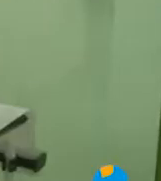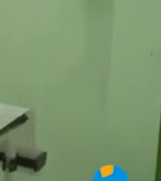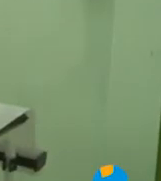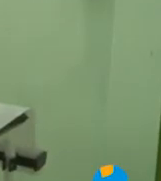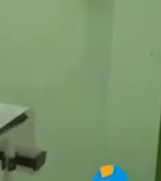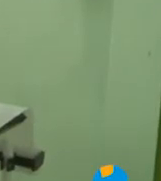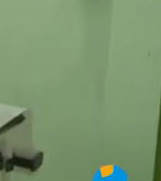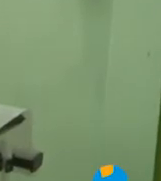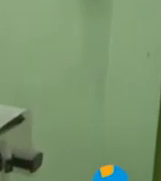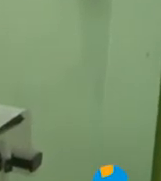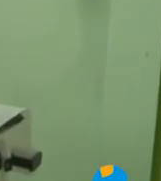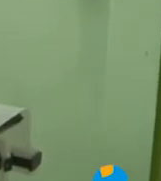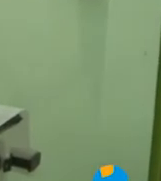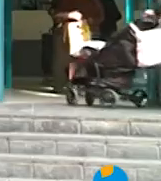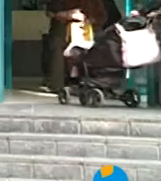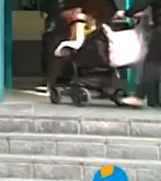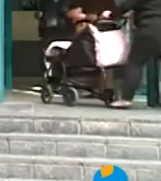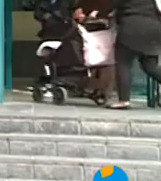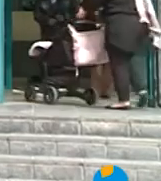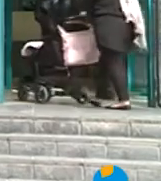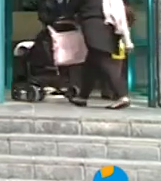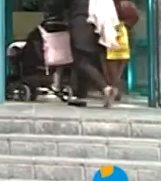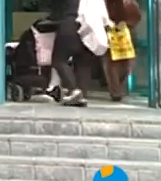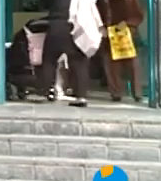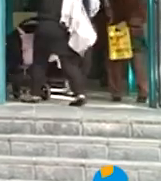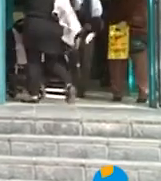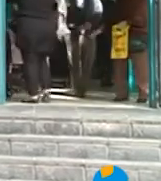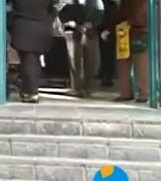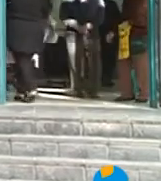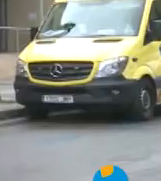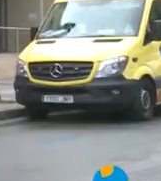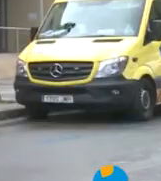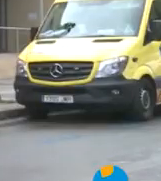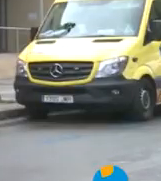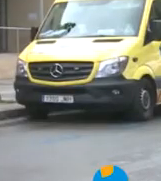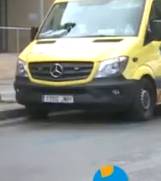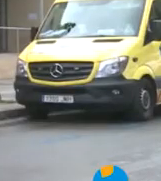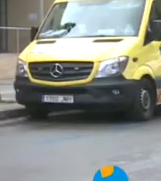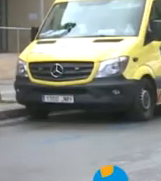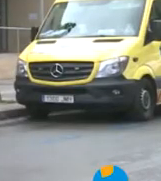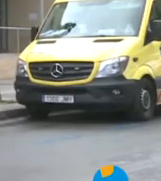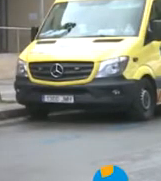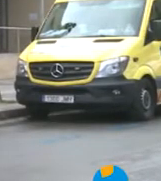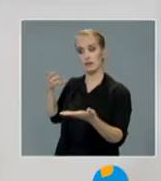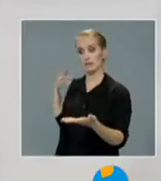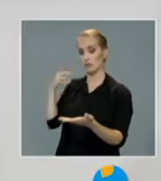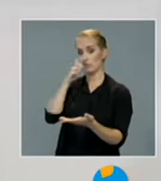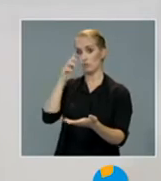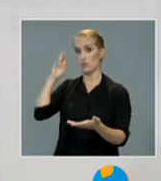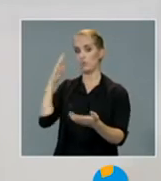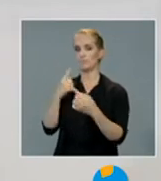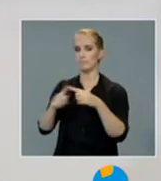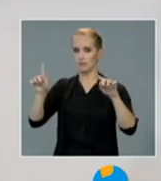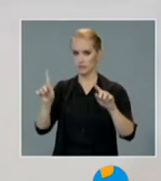esto supone que permanecerán cerrados durante el verano el 40% de los consultor médicos regionales de